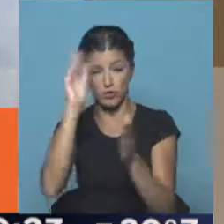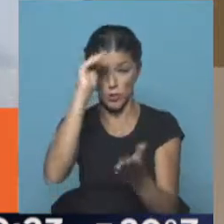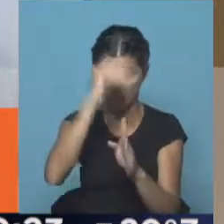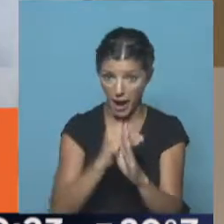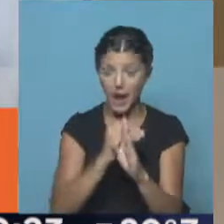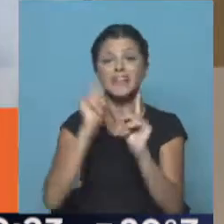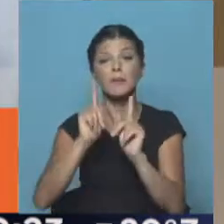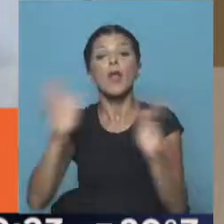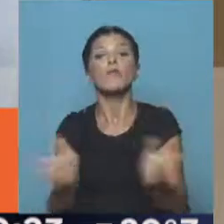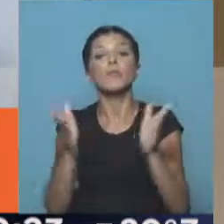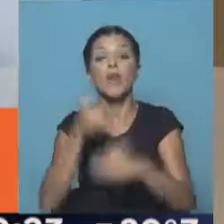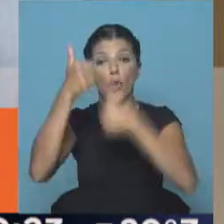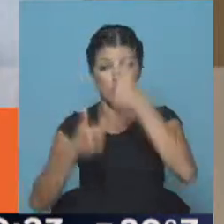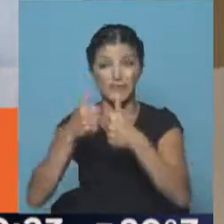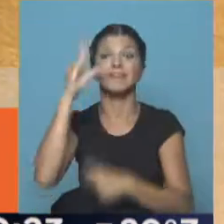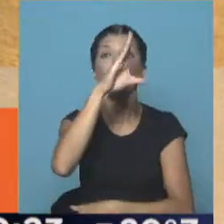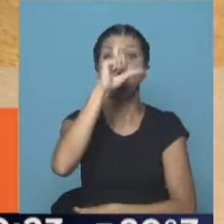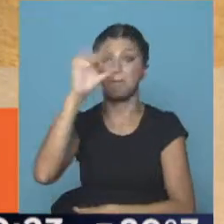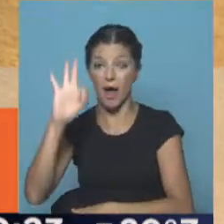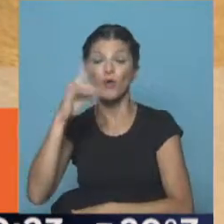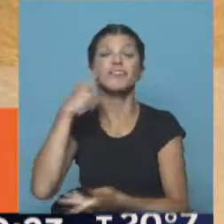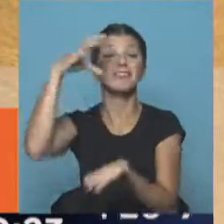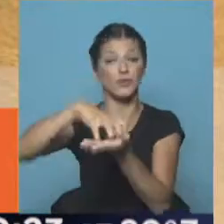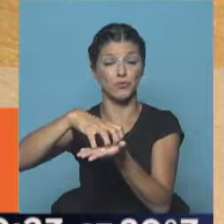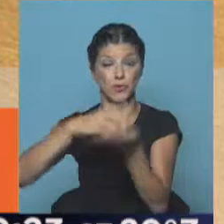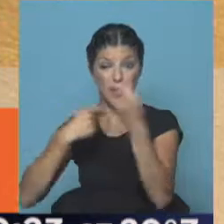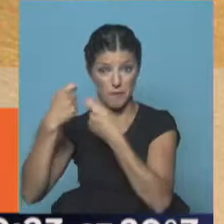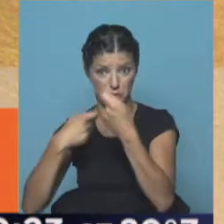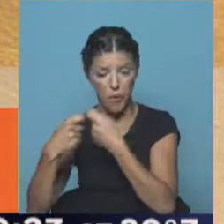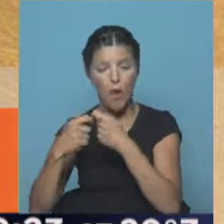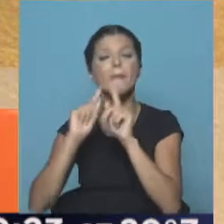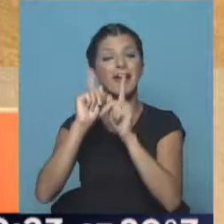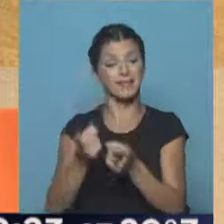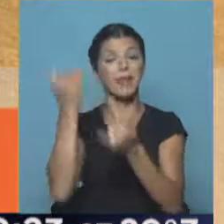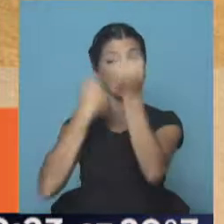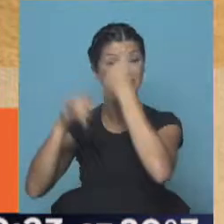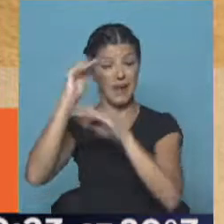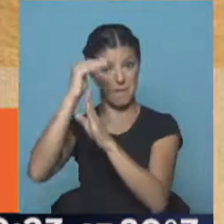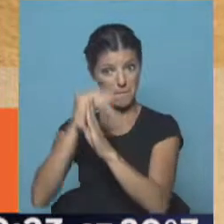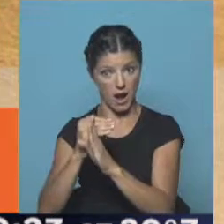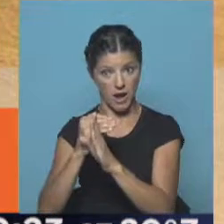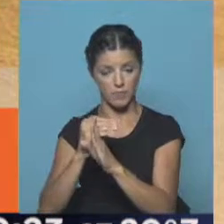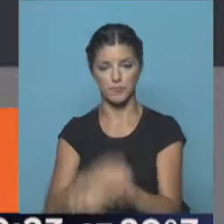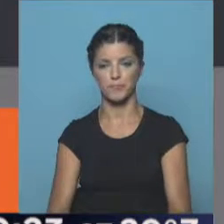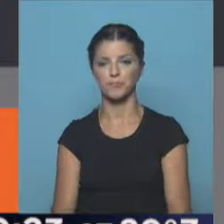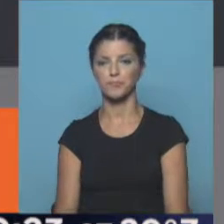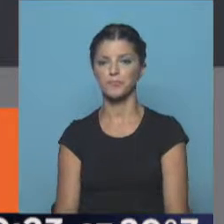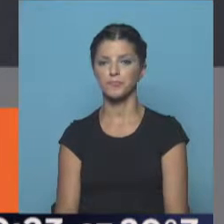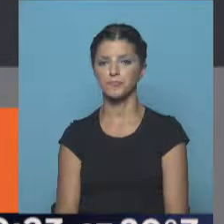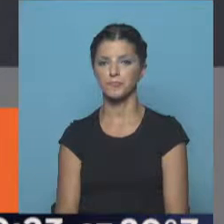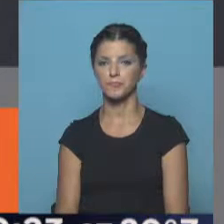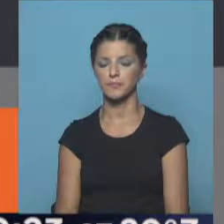la competencia de bancos e instituciones financieras para que también disminuya la tasa de interés de financiamiento. Esto